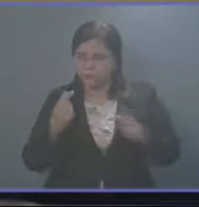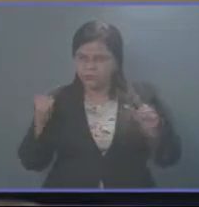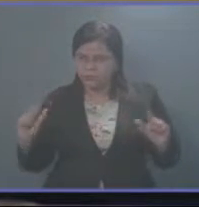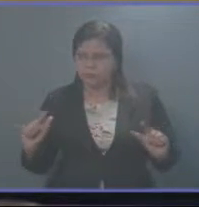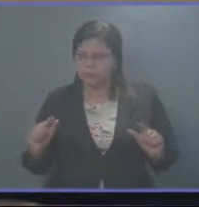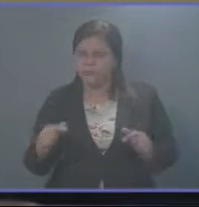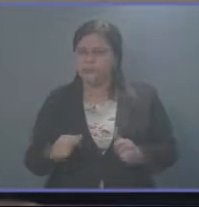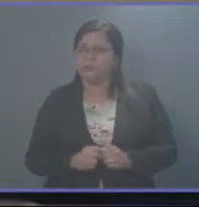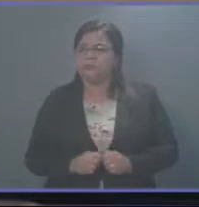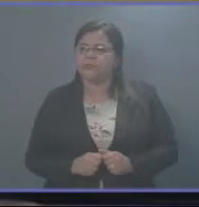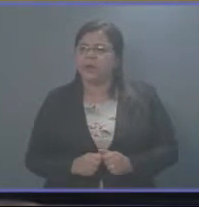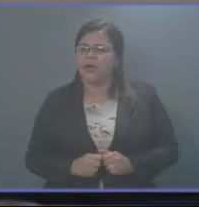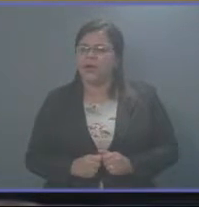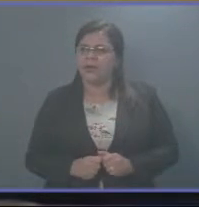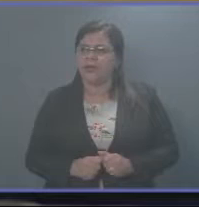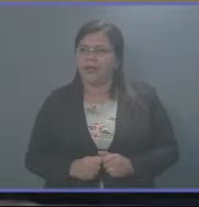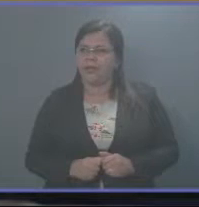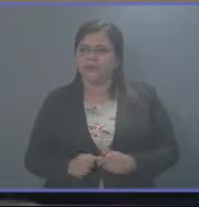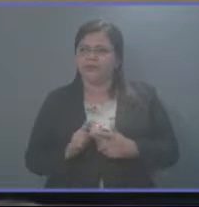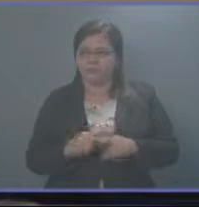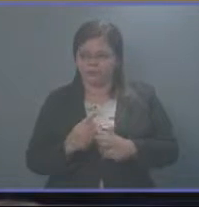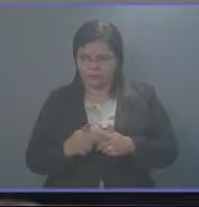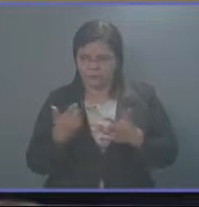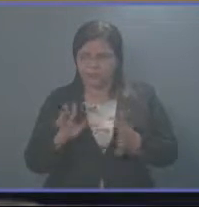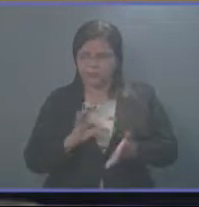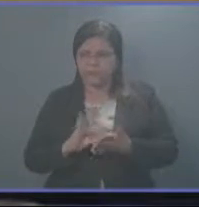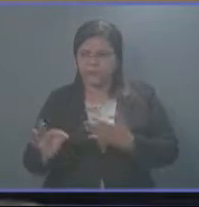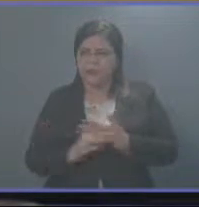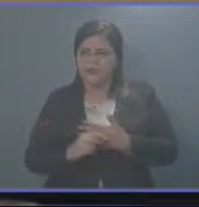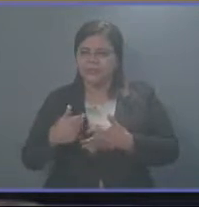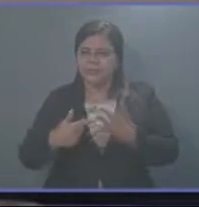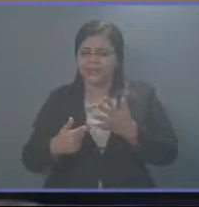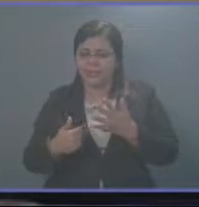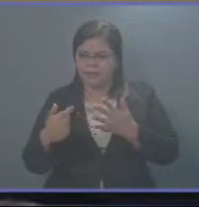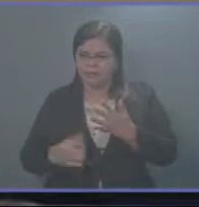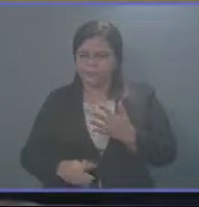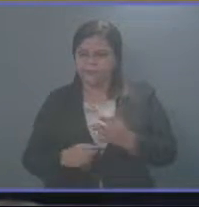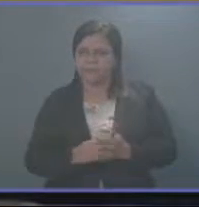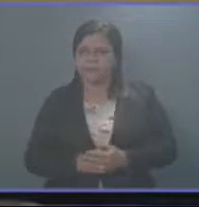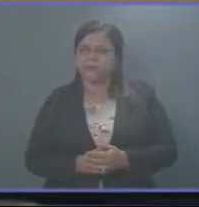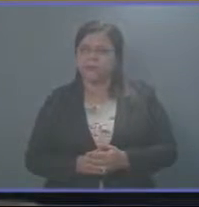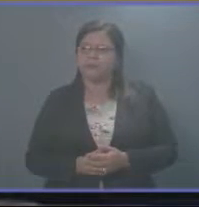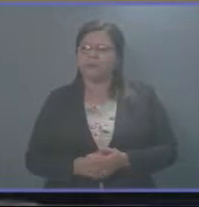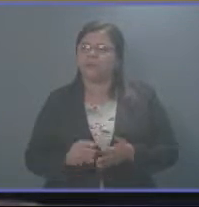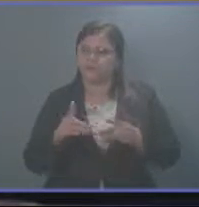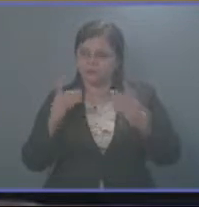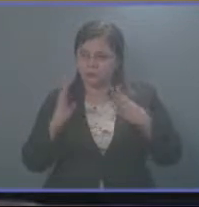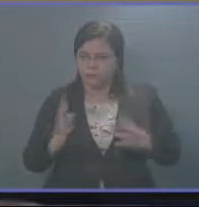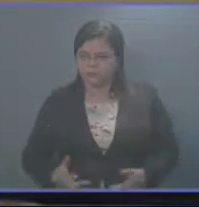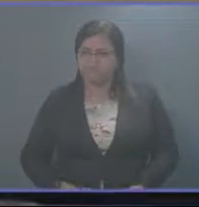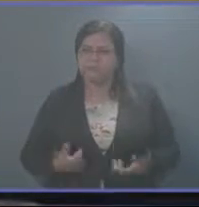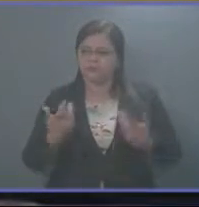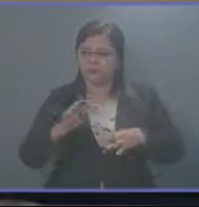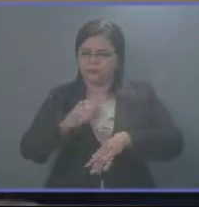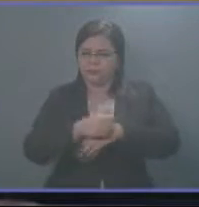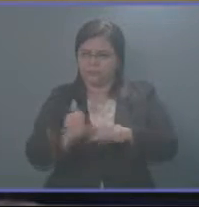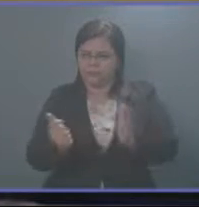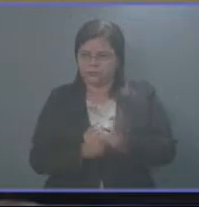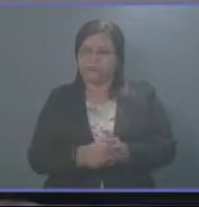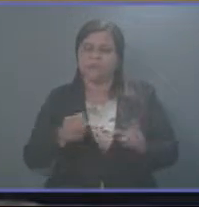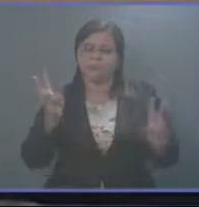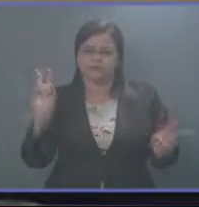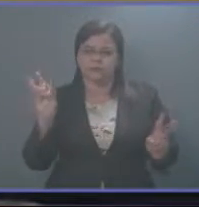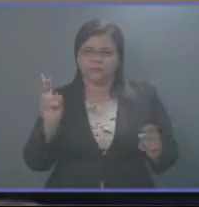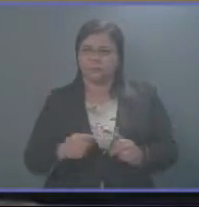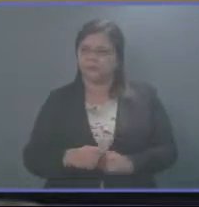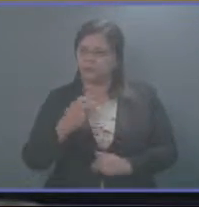Artículo 4. El presente decreto entrará en vigencia el día de su publicación en el Diario Oficial, dado en el Salón Azul del Palacio Legislativo San